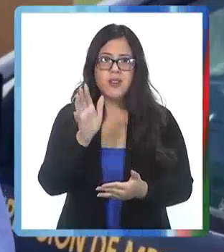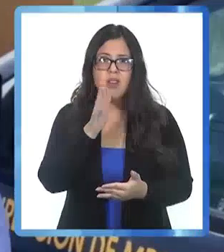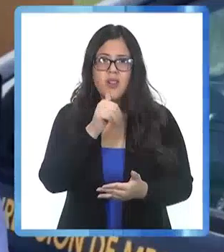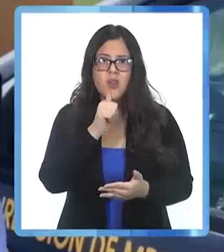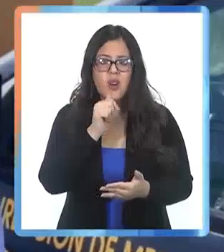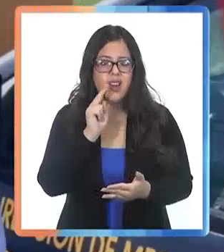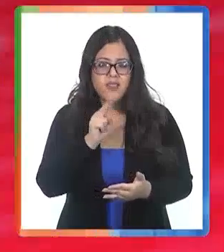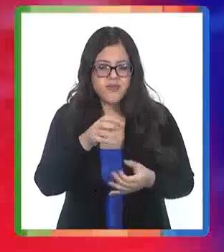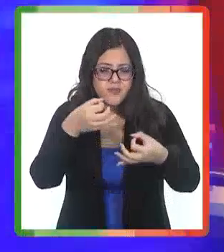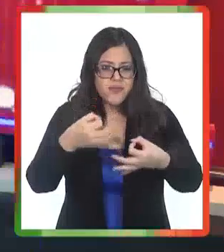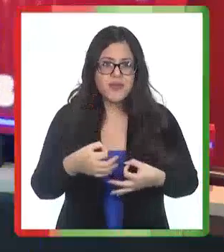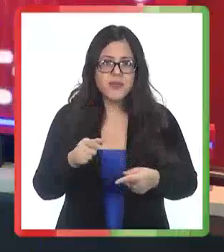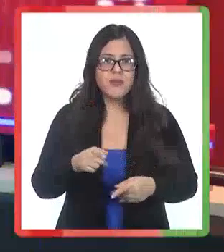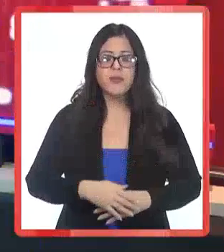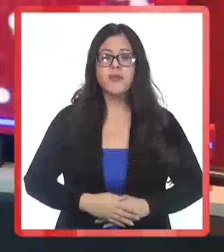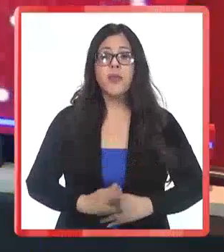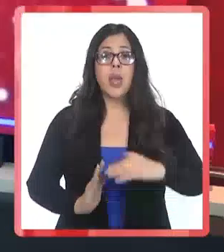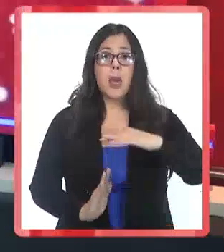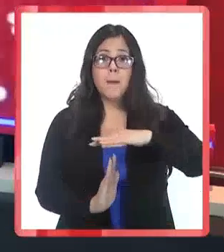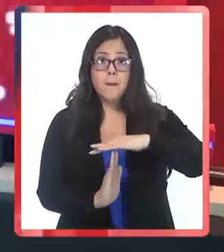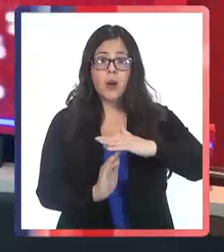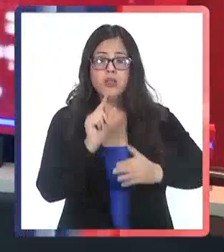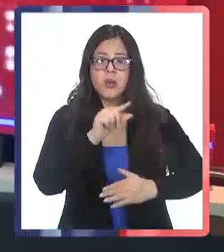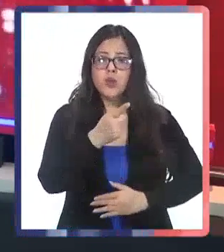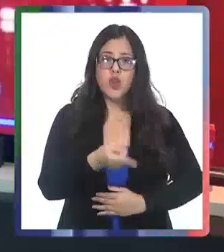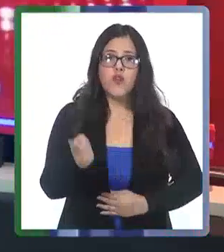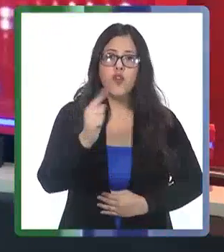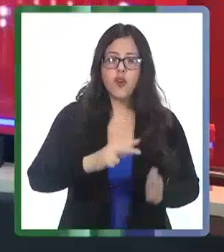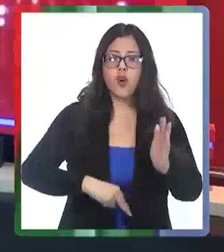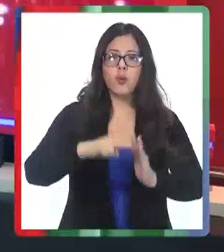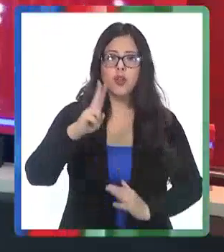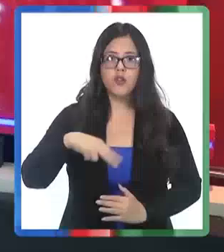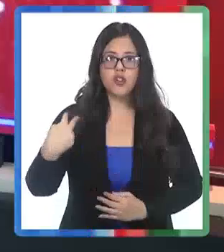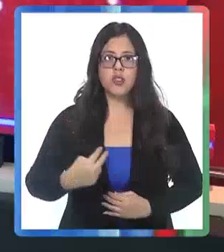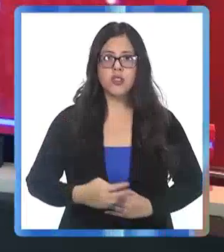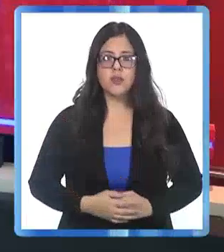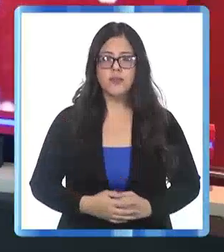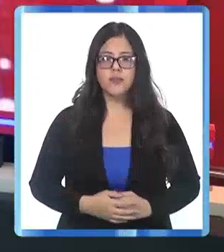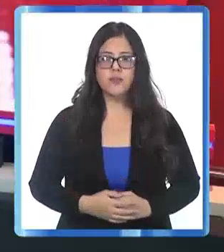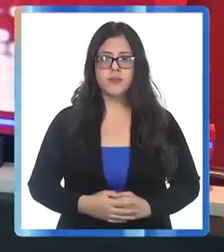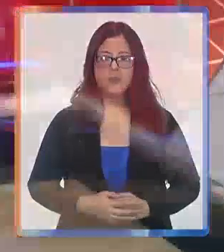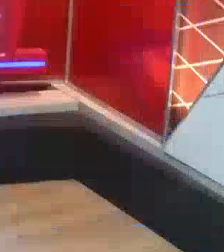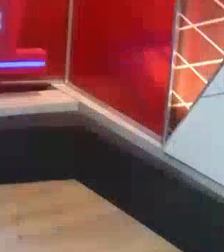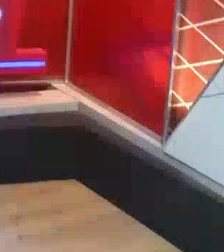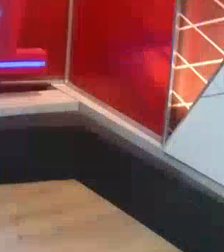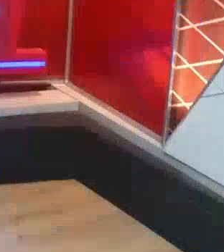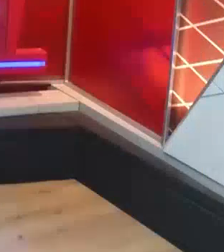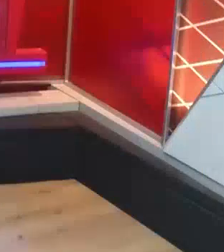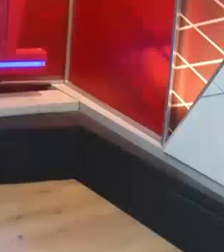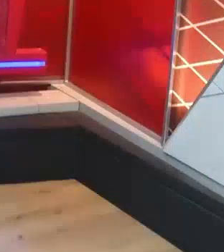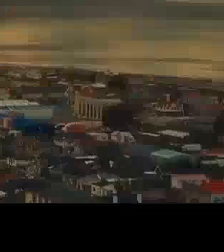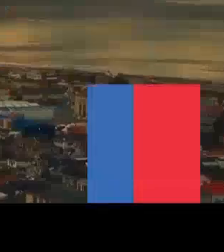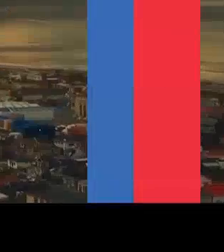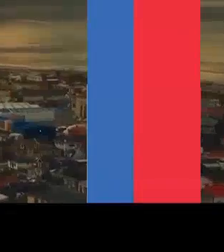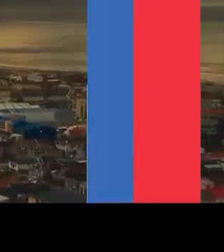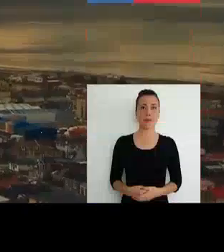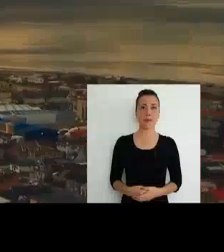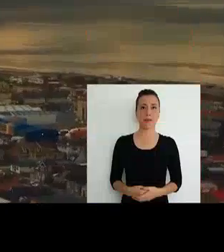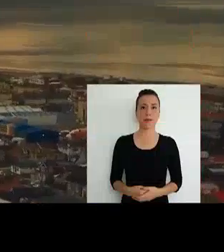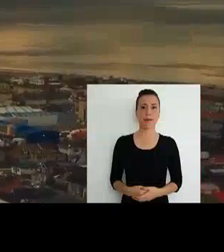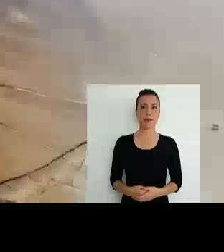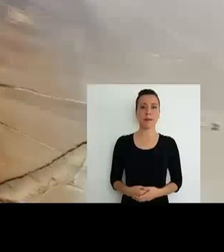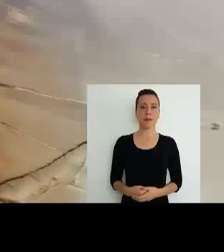la nacionalidad de los fallecidos. Vamos a la pausa, regresamos de inmediato con más Portavoz Noticias. No se